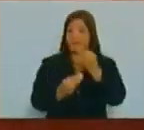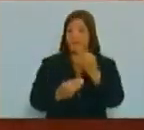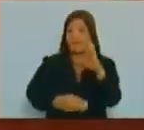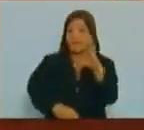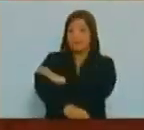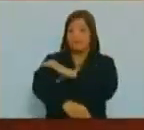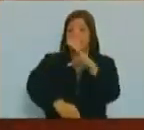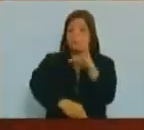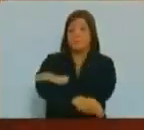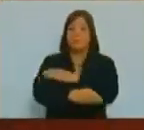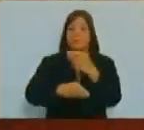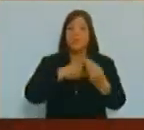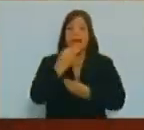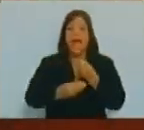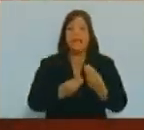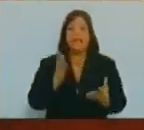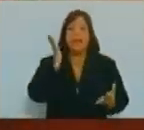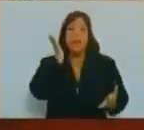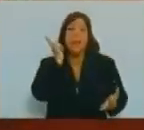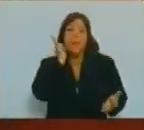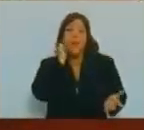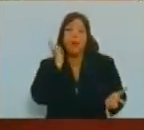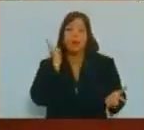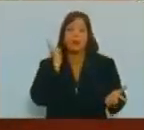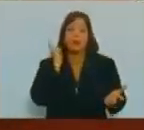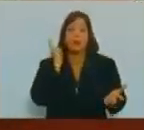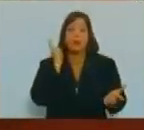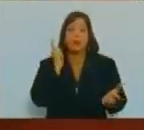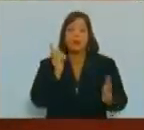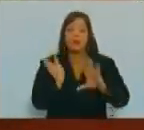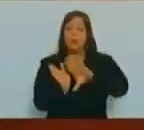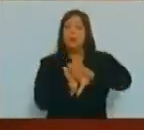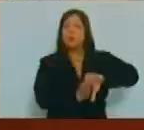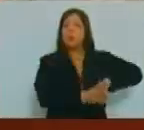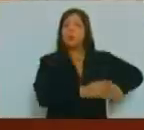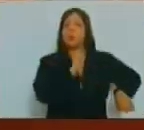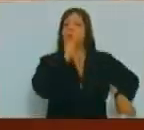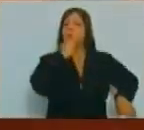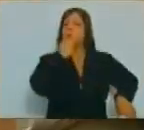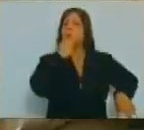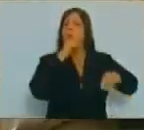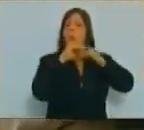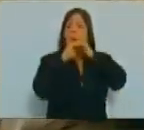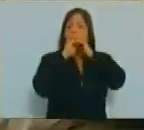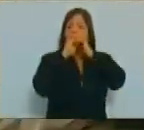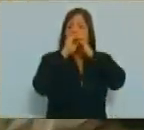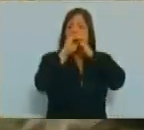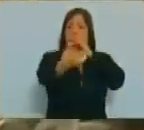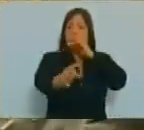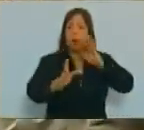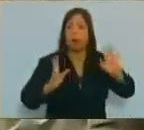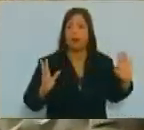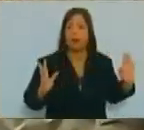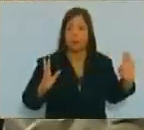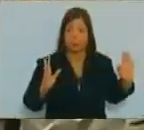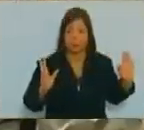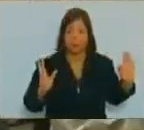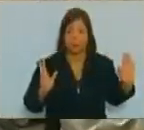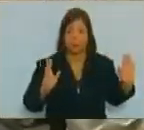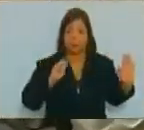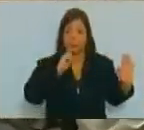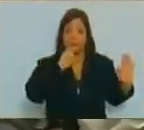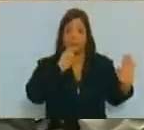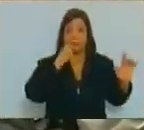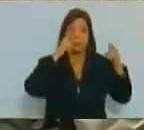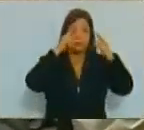que fueron capaces de hacer eso y que a eso le echaron tierrita y lo ocultan y no le dan centimetraje porque ellos